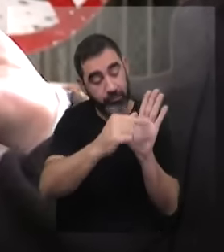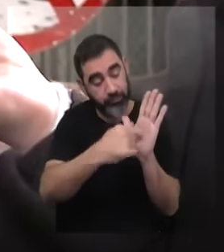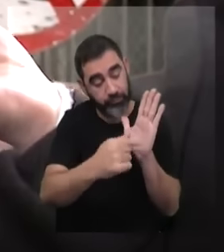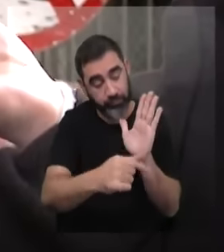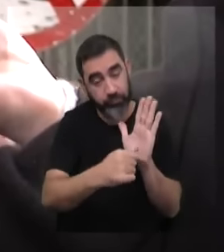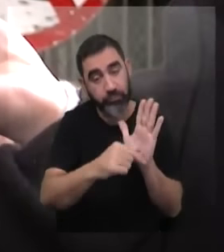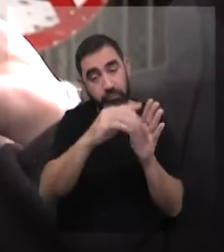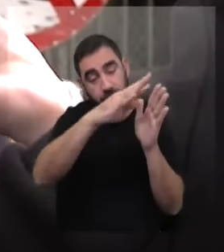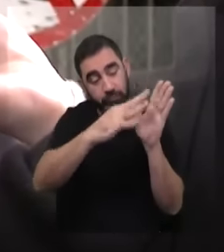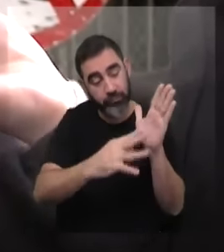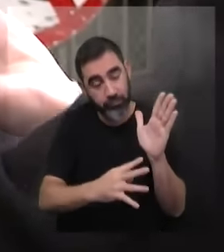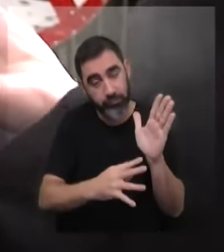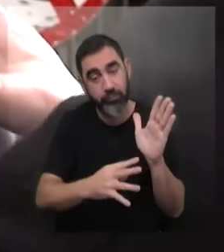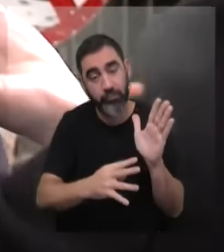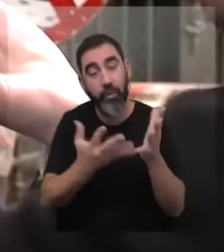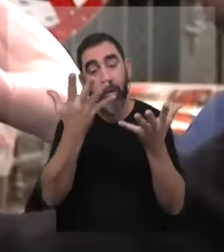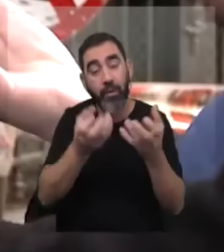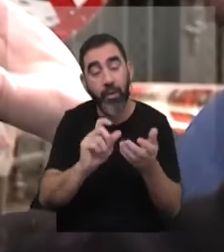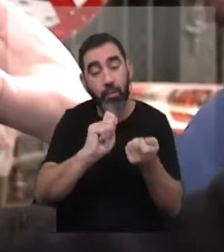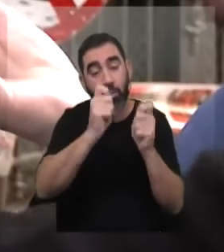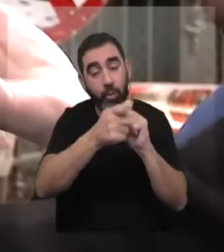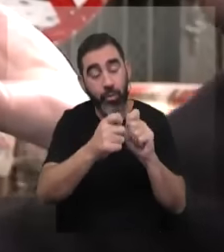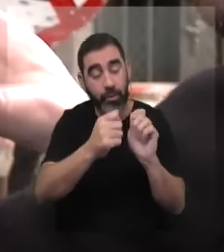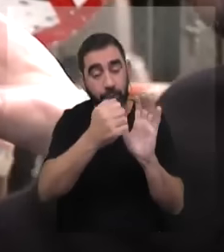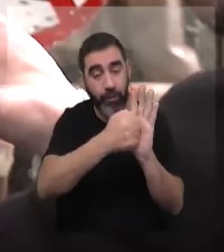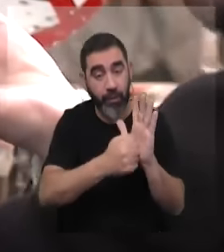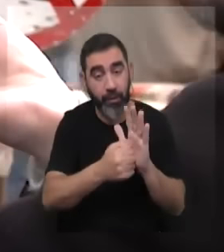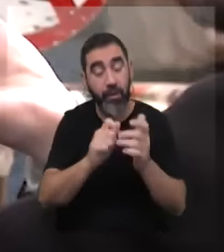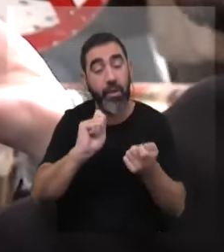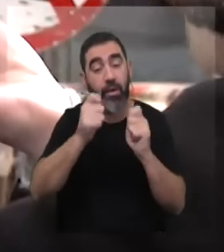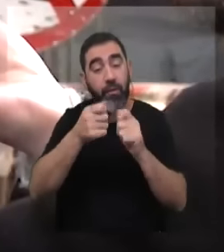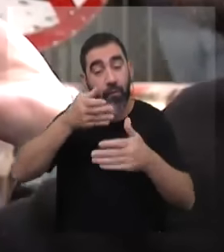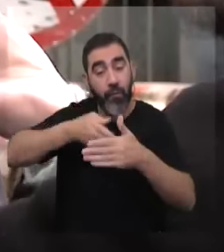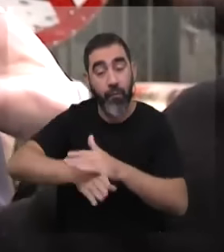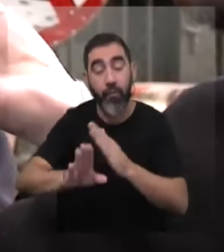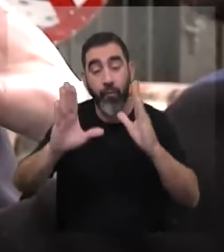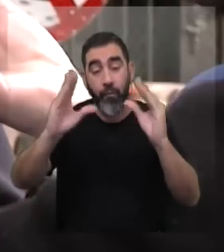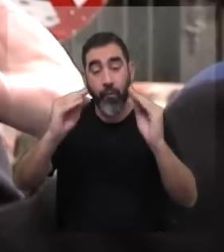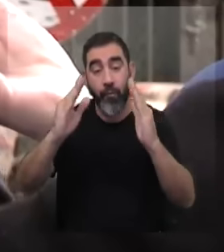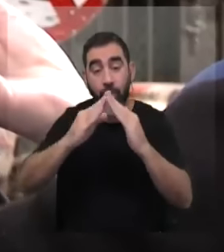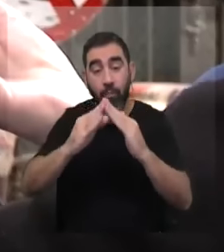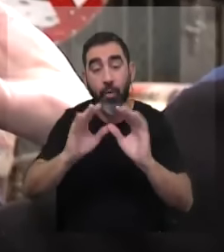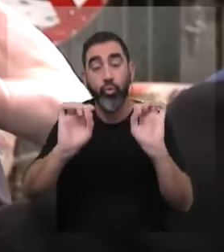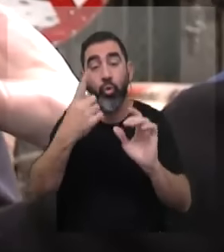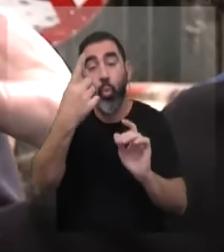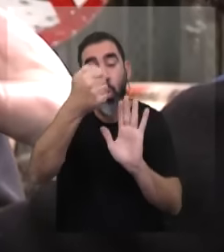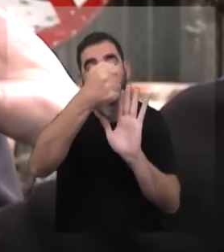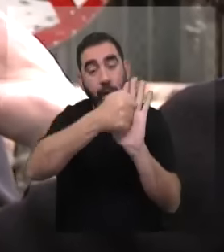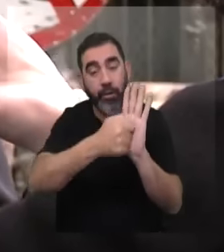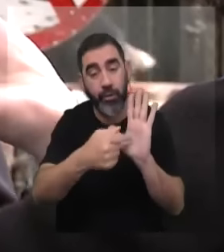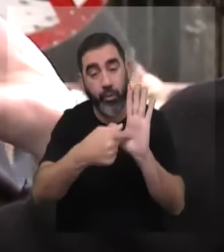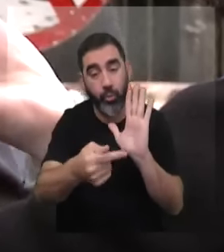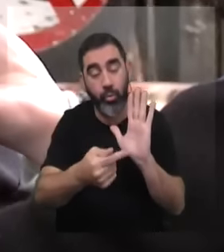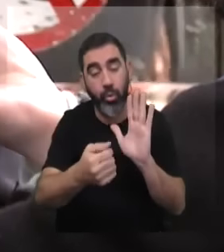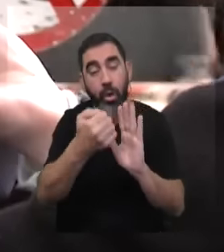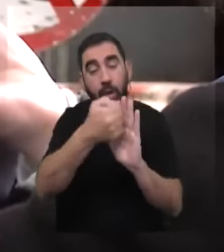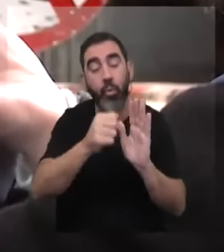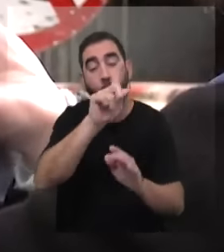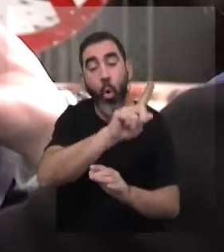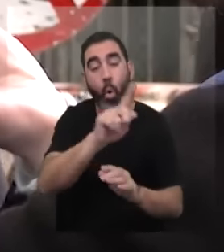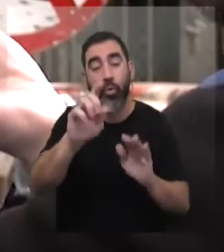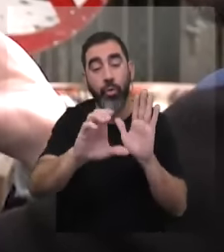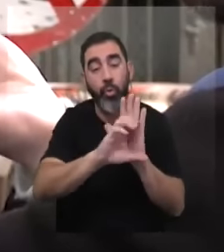el texto puntual que se quiere modificar que en el caso de la Reforma de los allanamientos nocturnos es un solo artículo el artículo 11 de